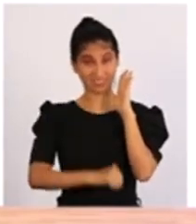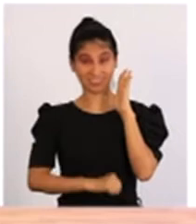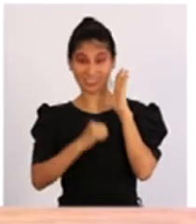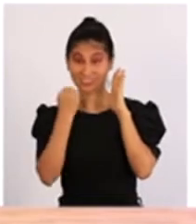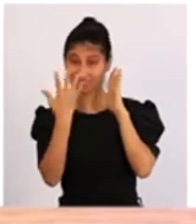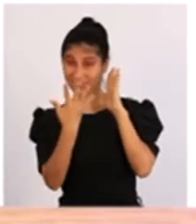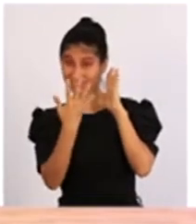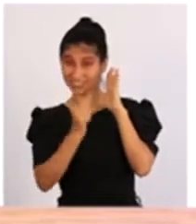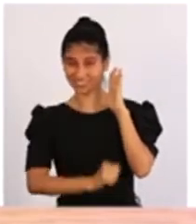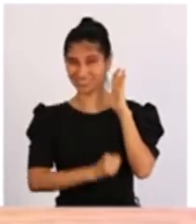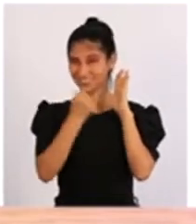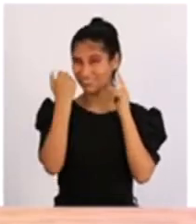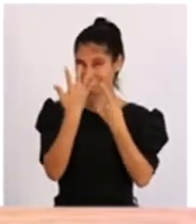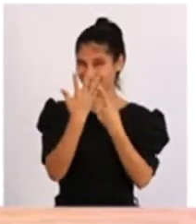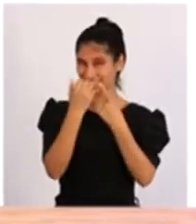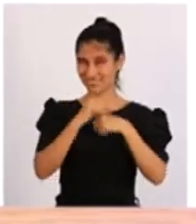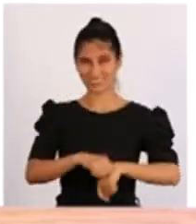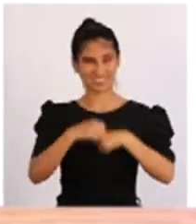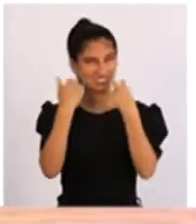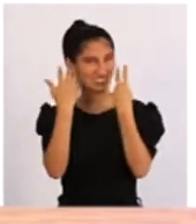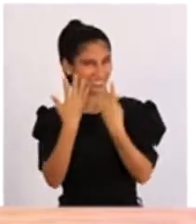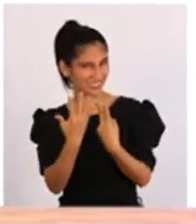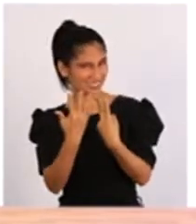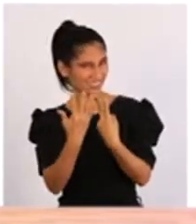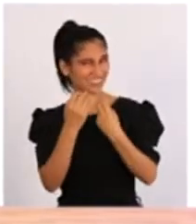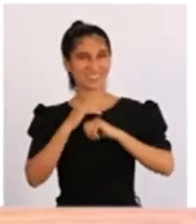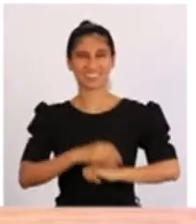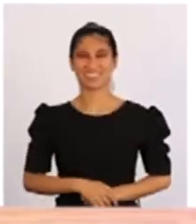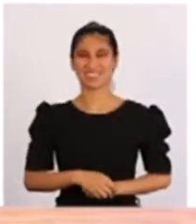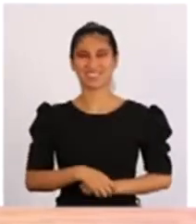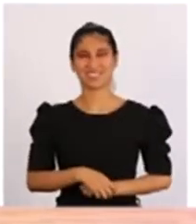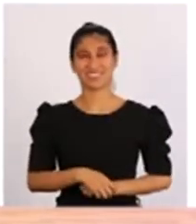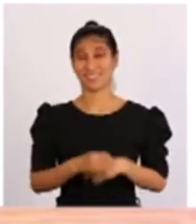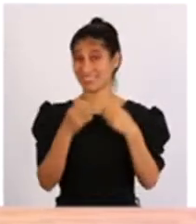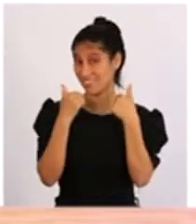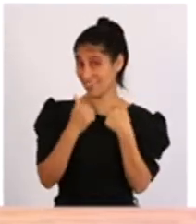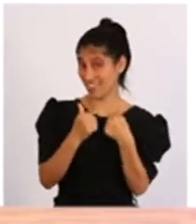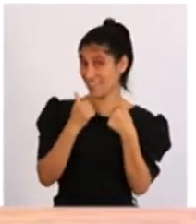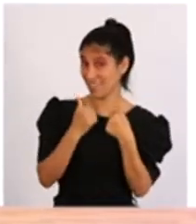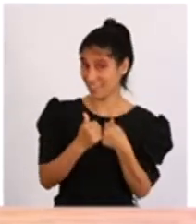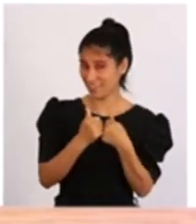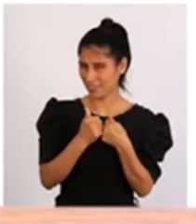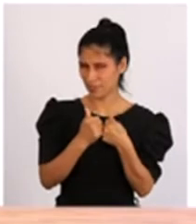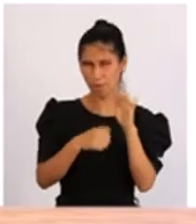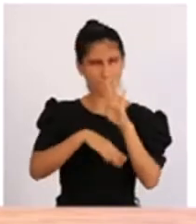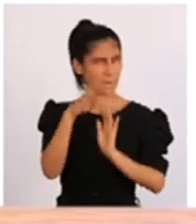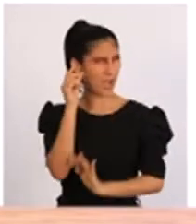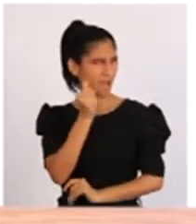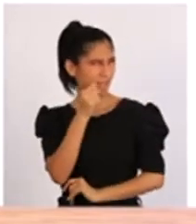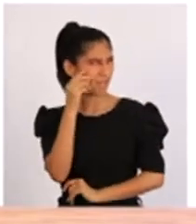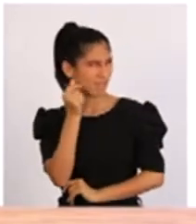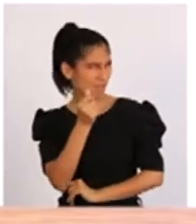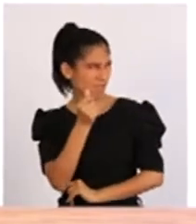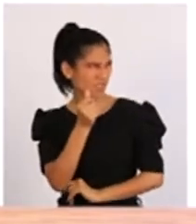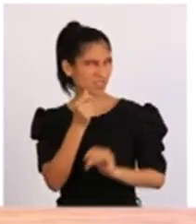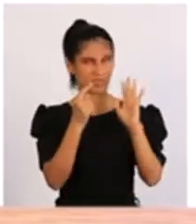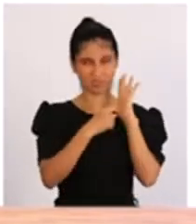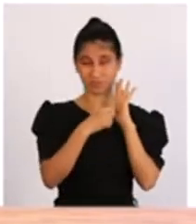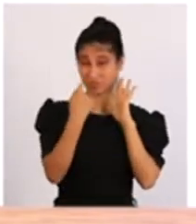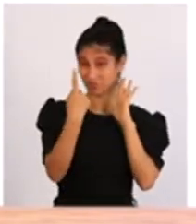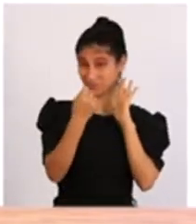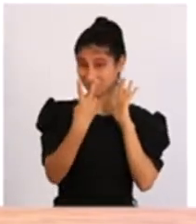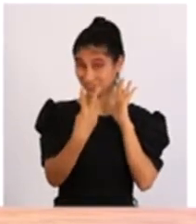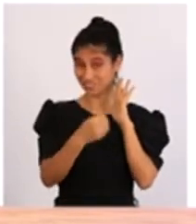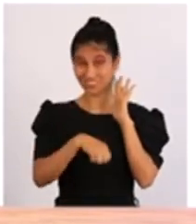cuatro, cinco, seis y siete. Bien, lo hacemos un poco más rápido. Y